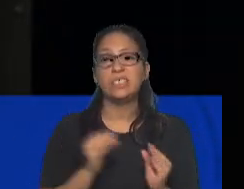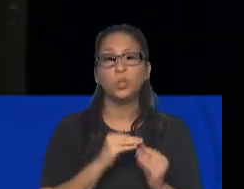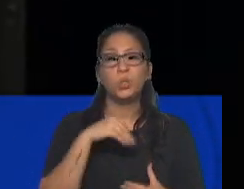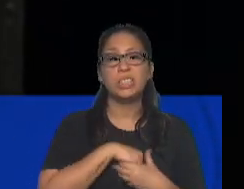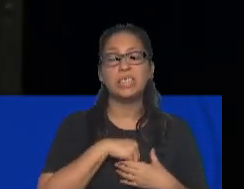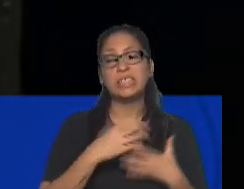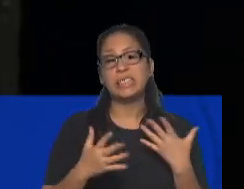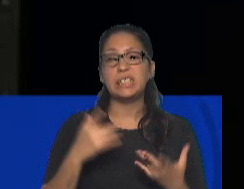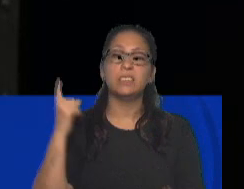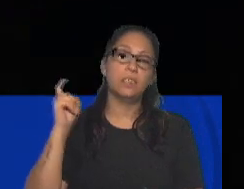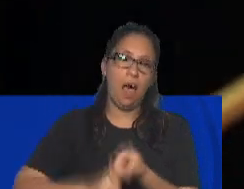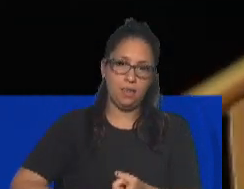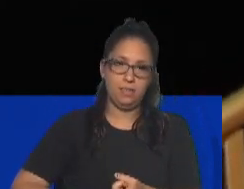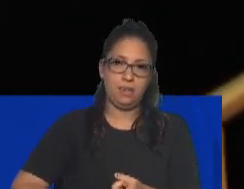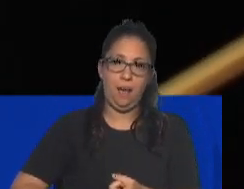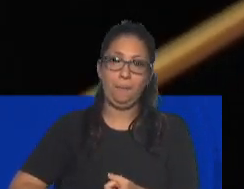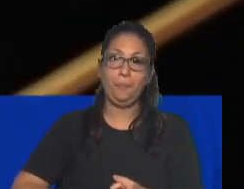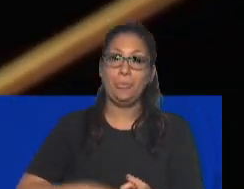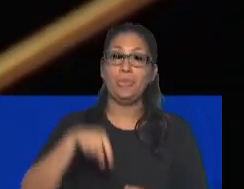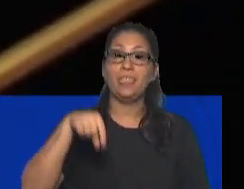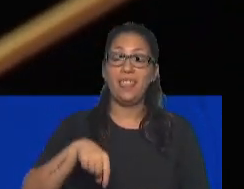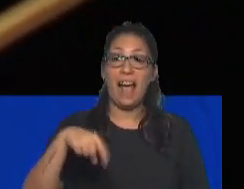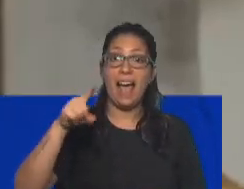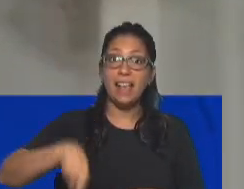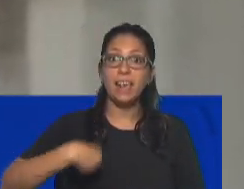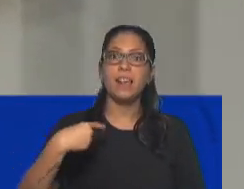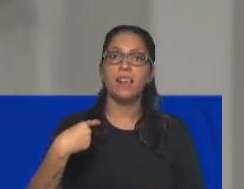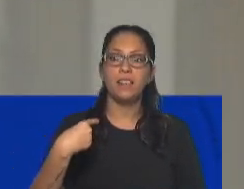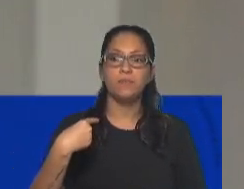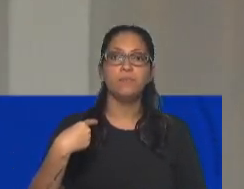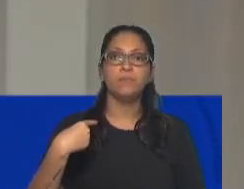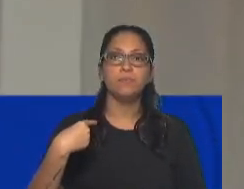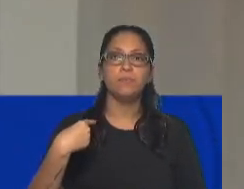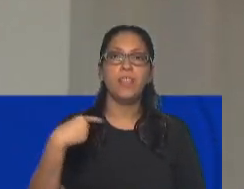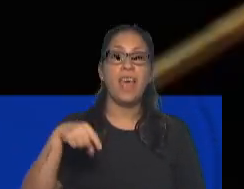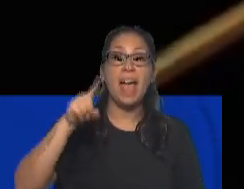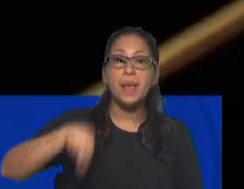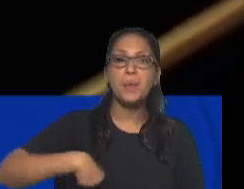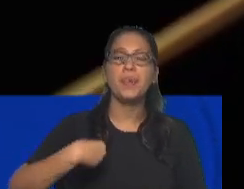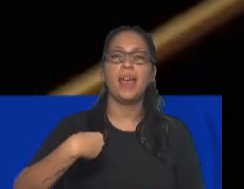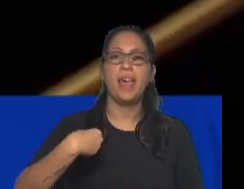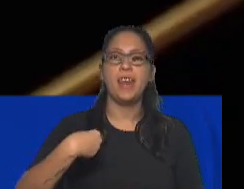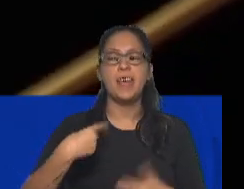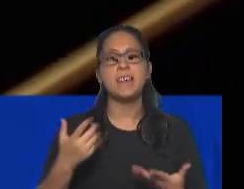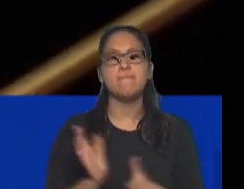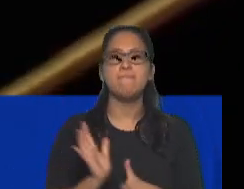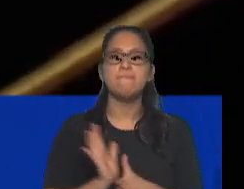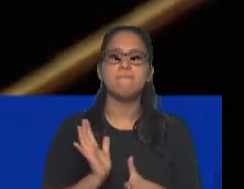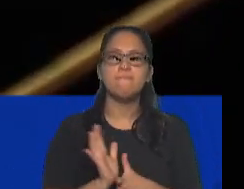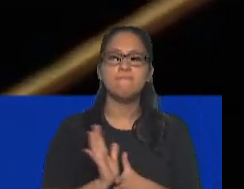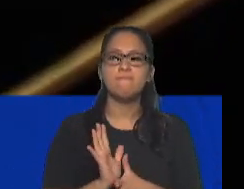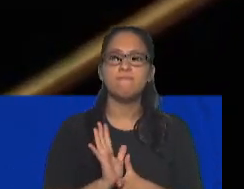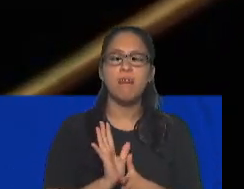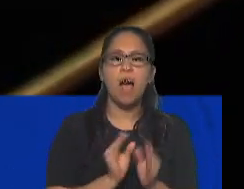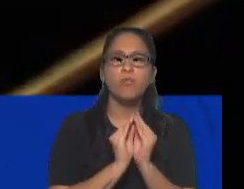internas. De ahí, bueno, surge todo un sinónimo, un sinfín de